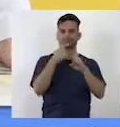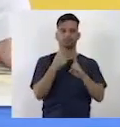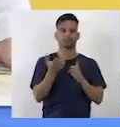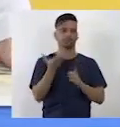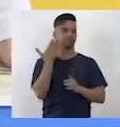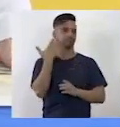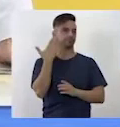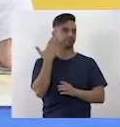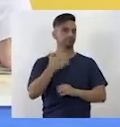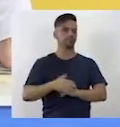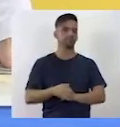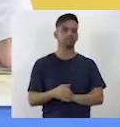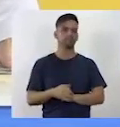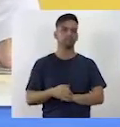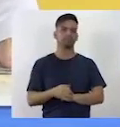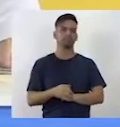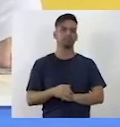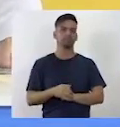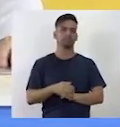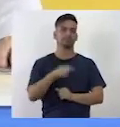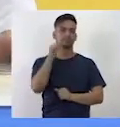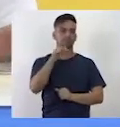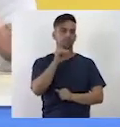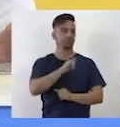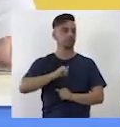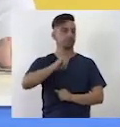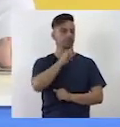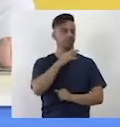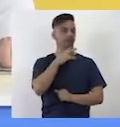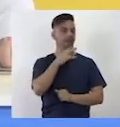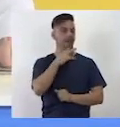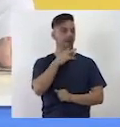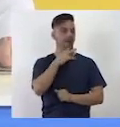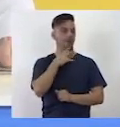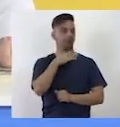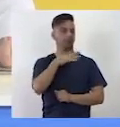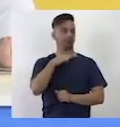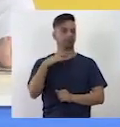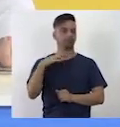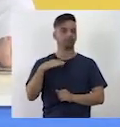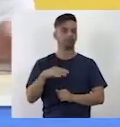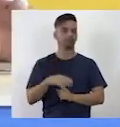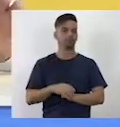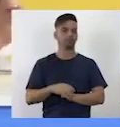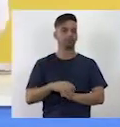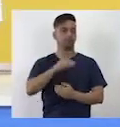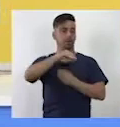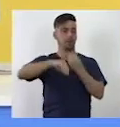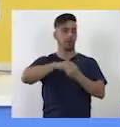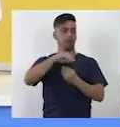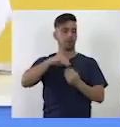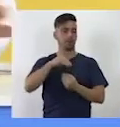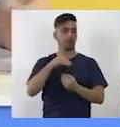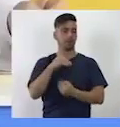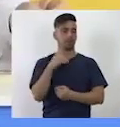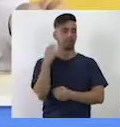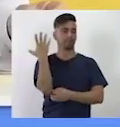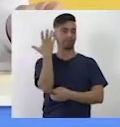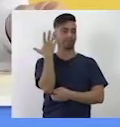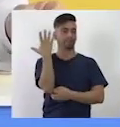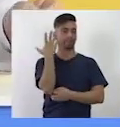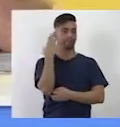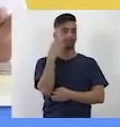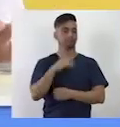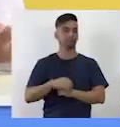la la descomposición del agua el agua si usted quiere descomponer la andi oxígeno y el hidrógeno